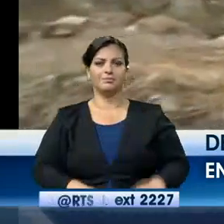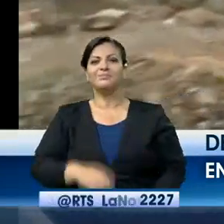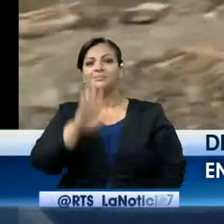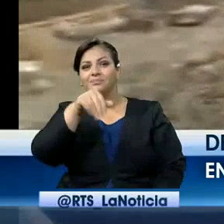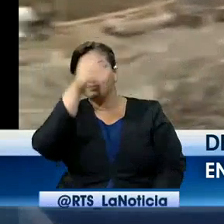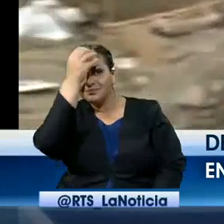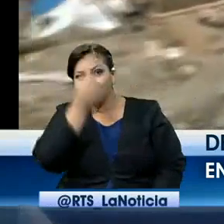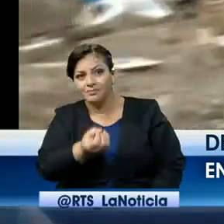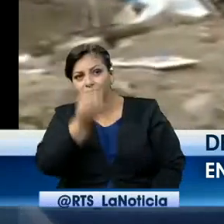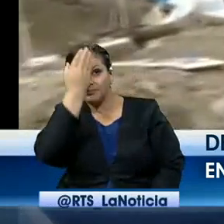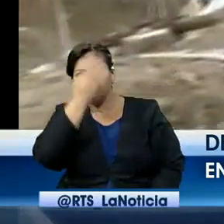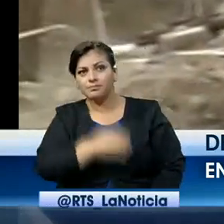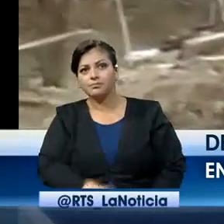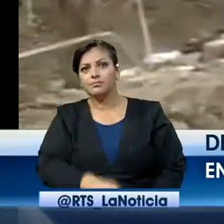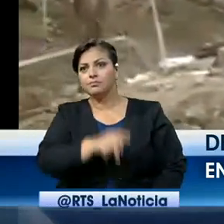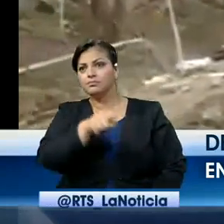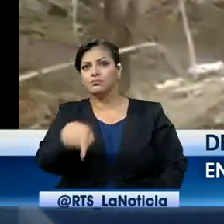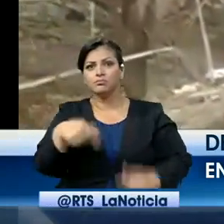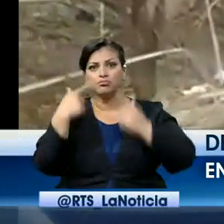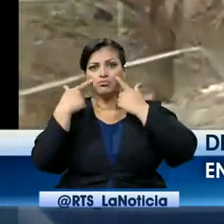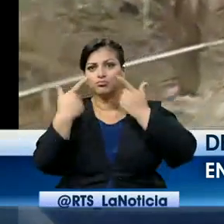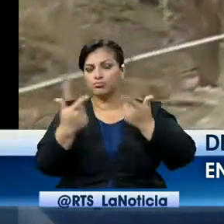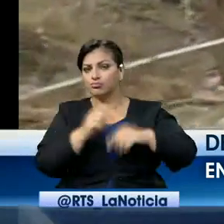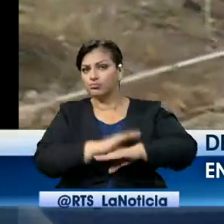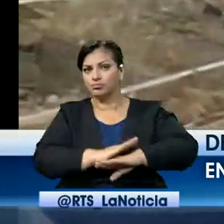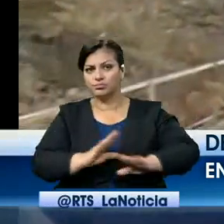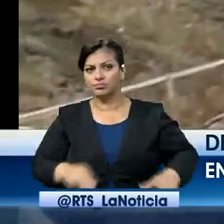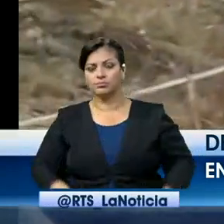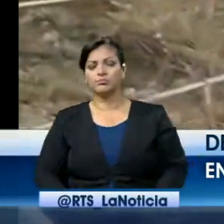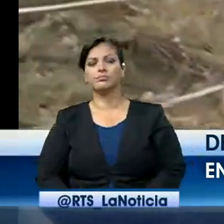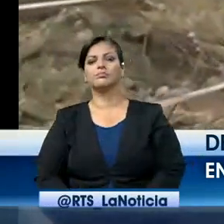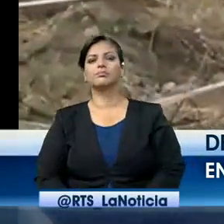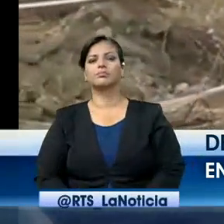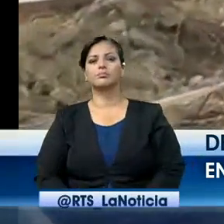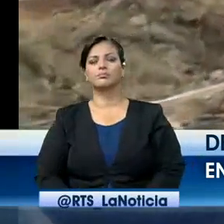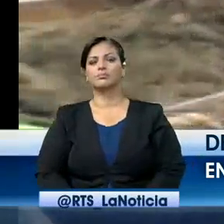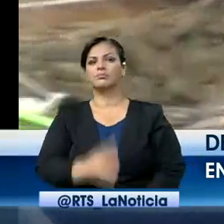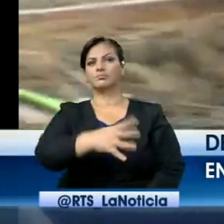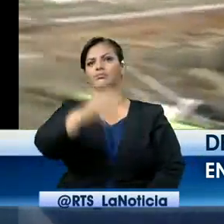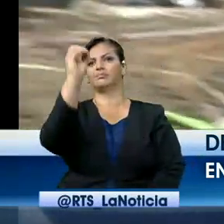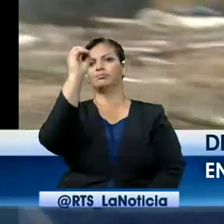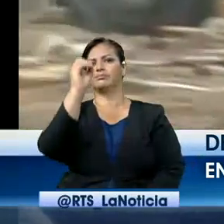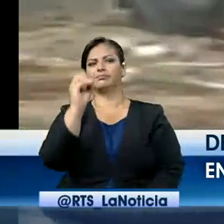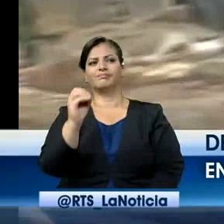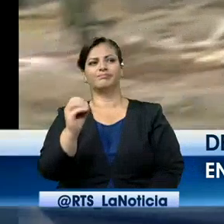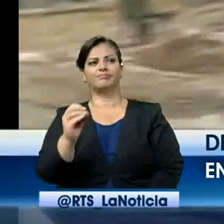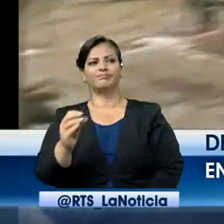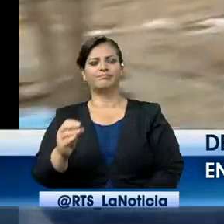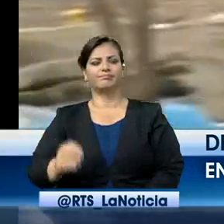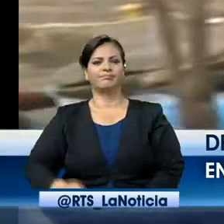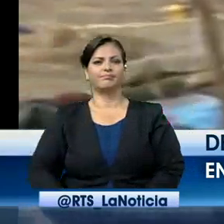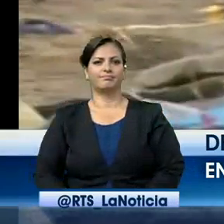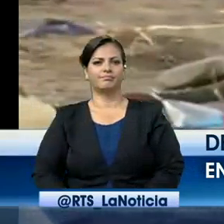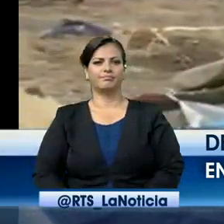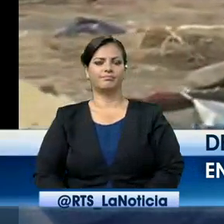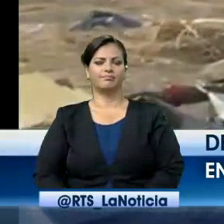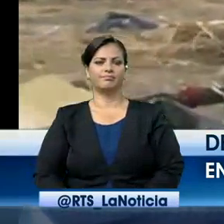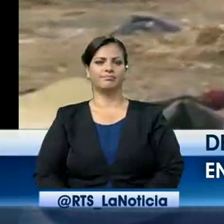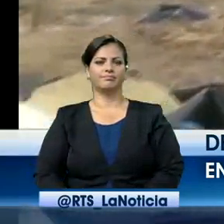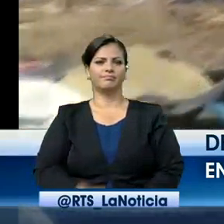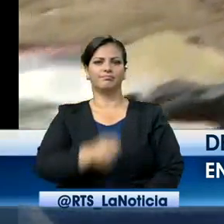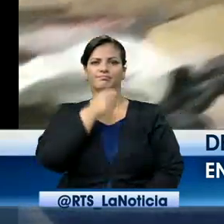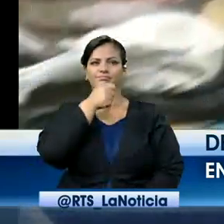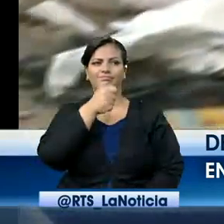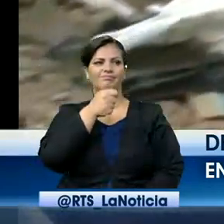buen día. Cierto que ustedes solo estaban en la cuidando el terreno. A ver, por acá. Bueno, se van, sí, efectivamente. No desean